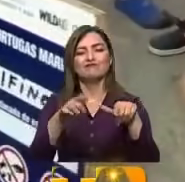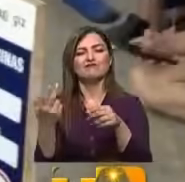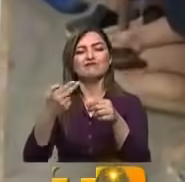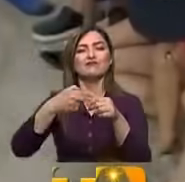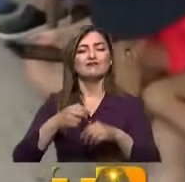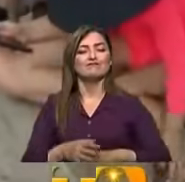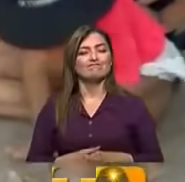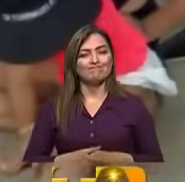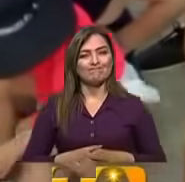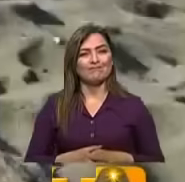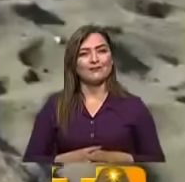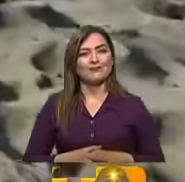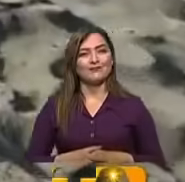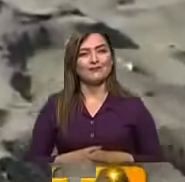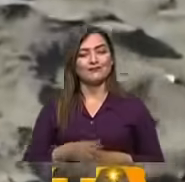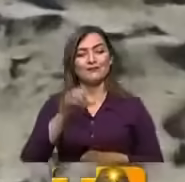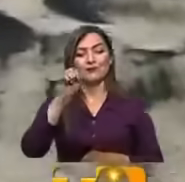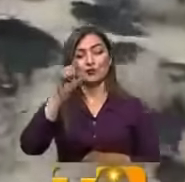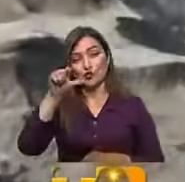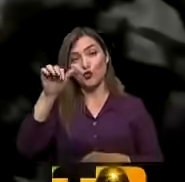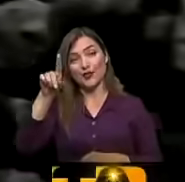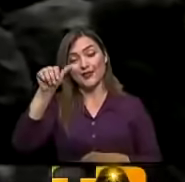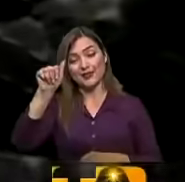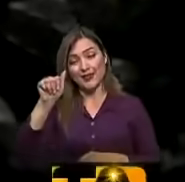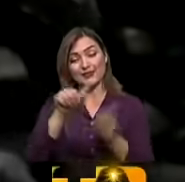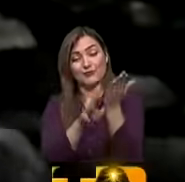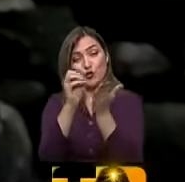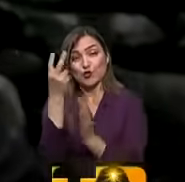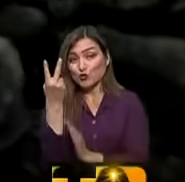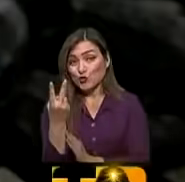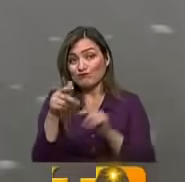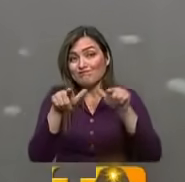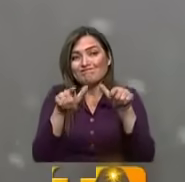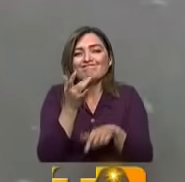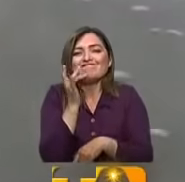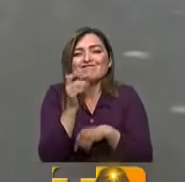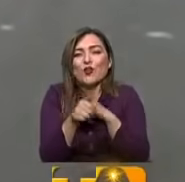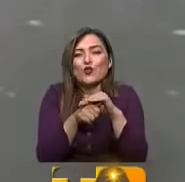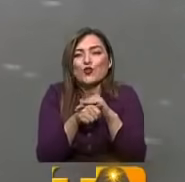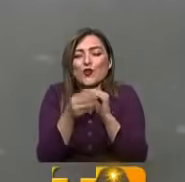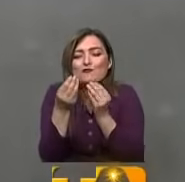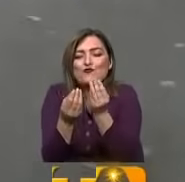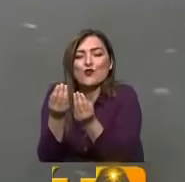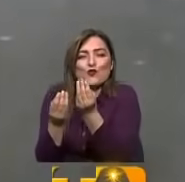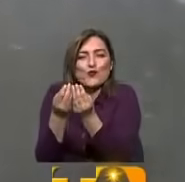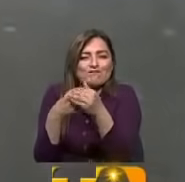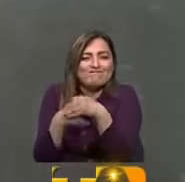incorporar. Soledad y sus dos hermanos se dieron cuenta que Same se convirtió en uno de los sitios favoritos de las tortugas